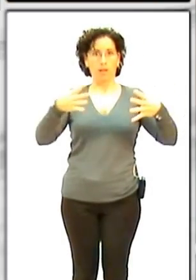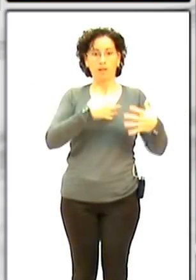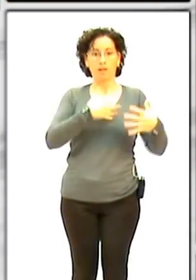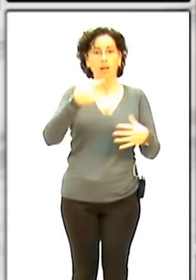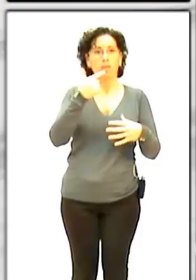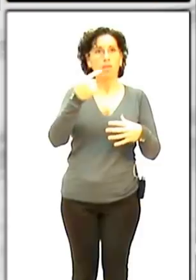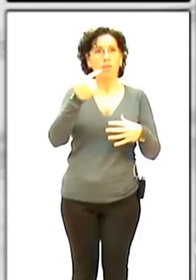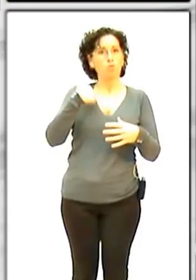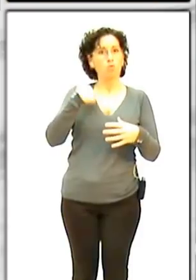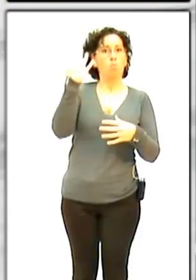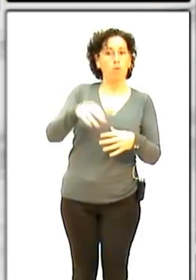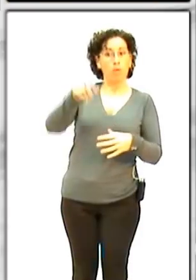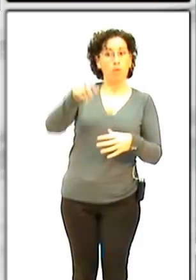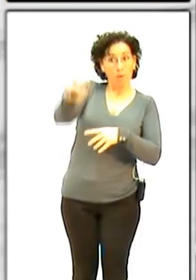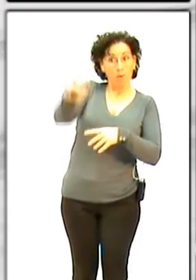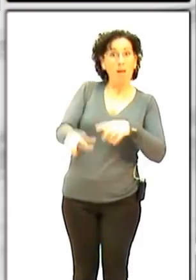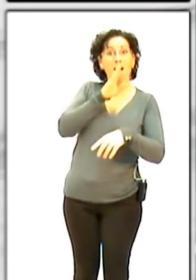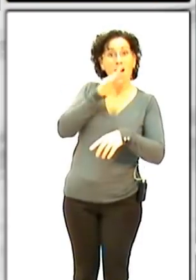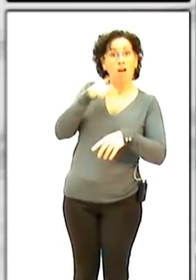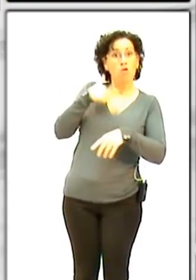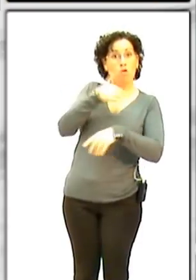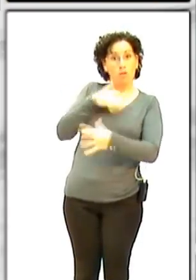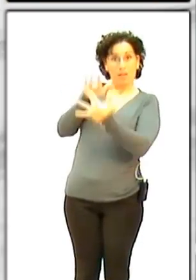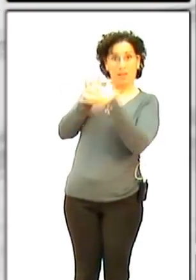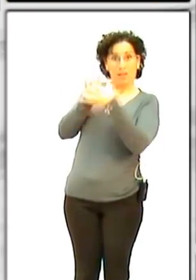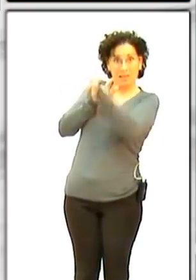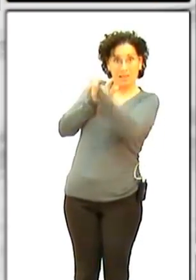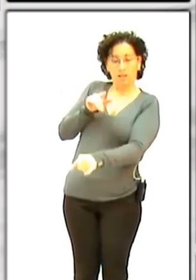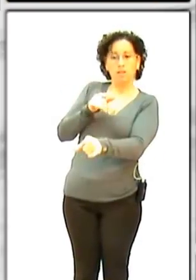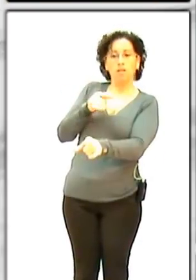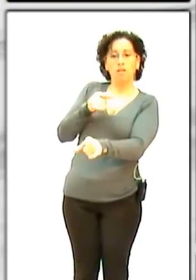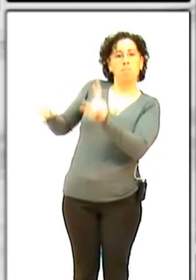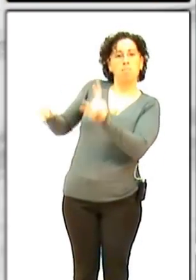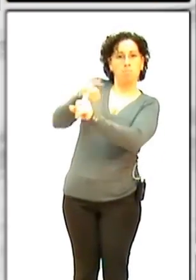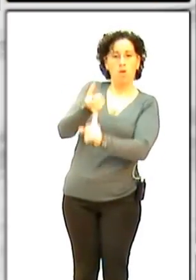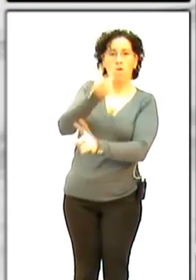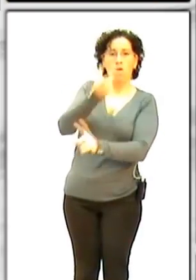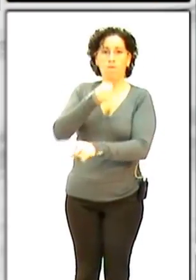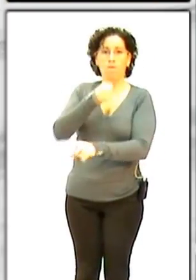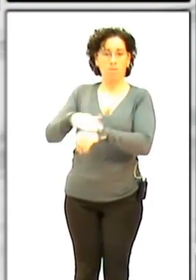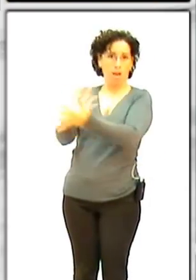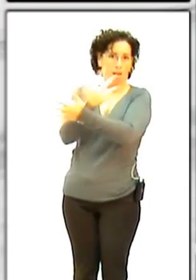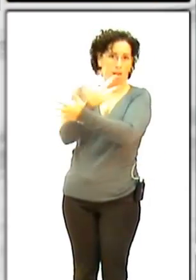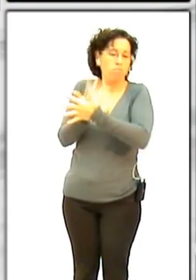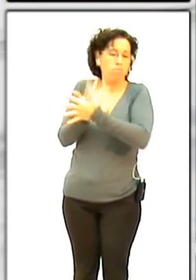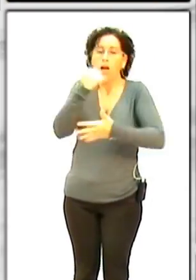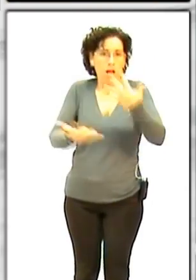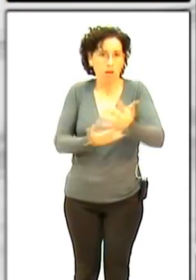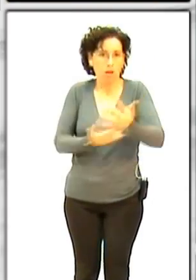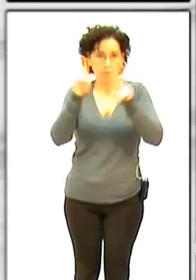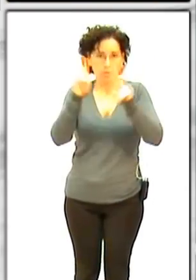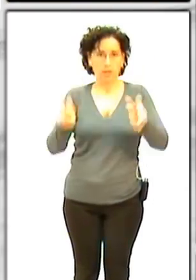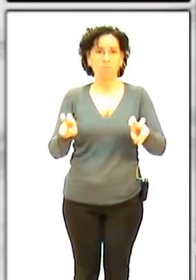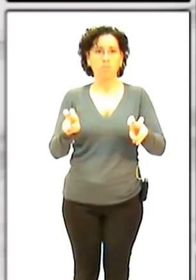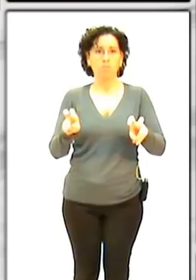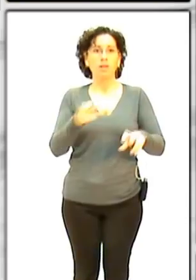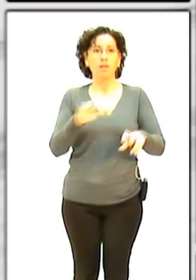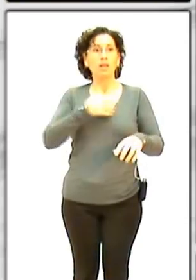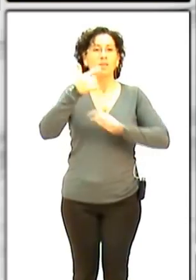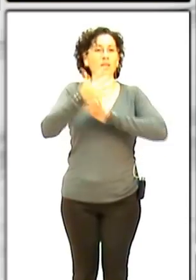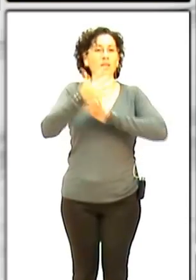y lo puedas encontrar para que te dé información. Aparte, estamos hablando solamente de